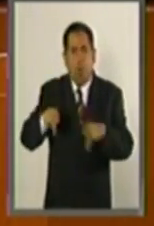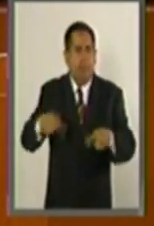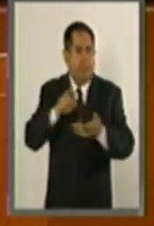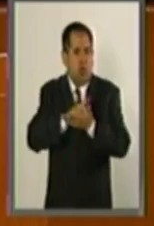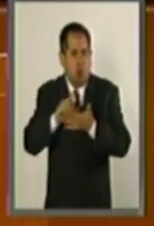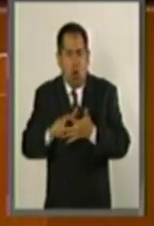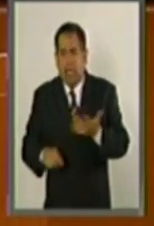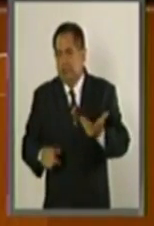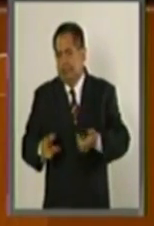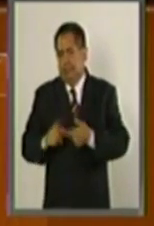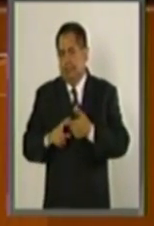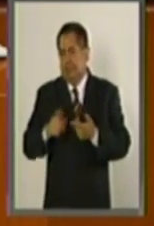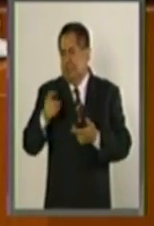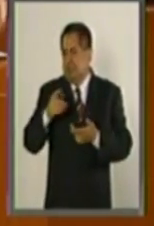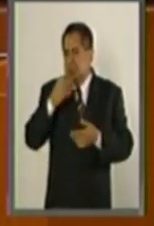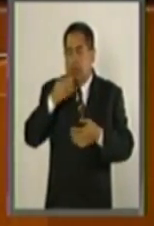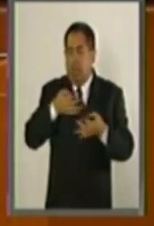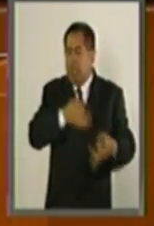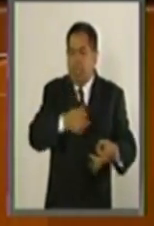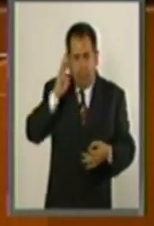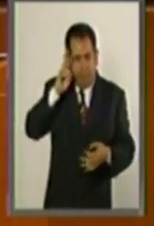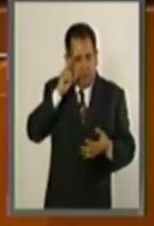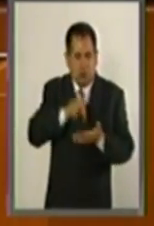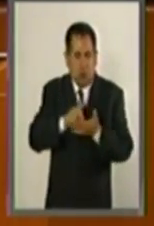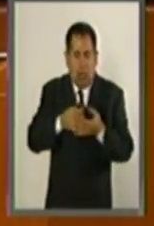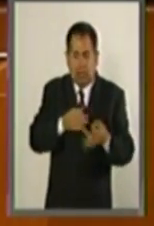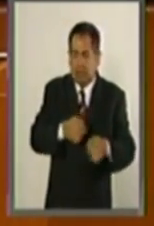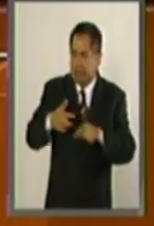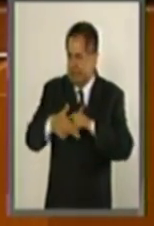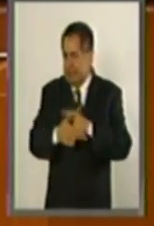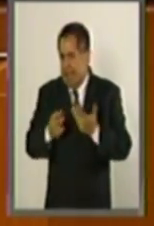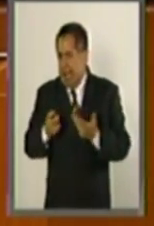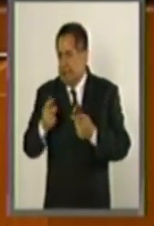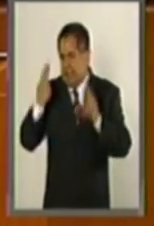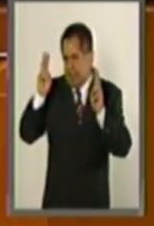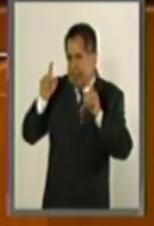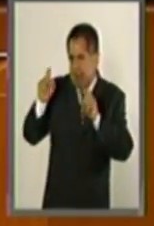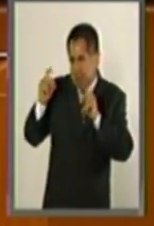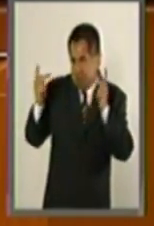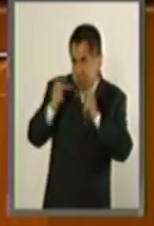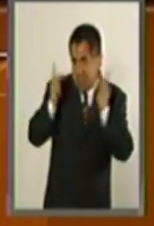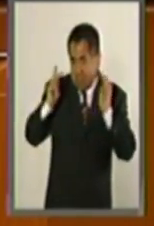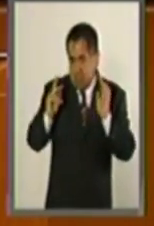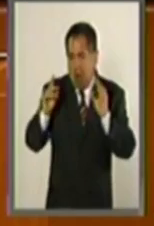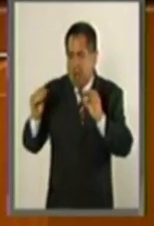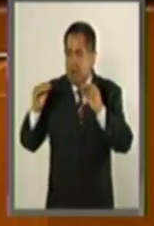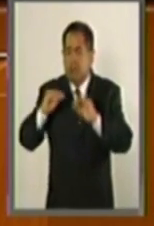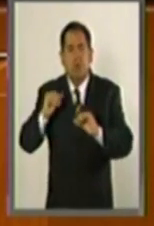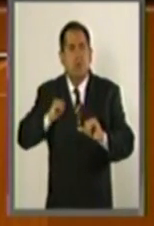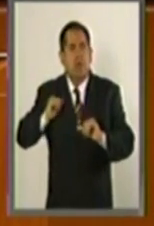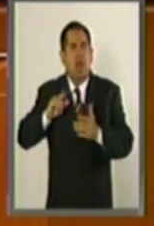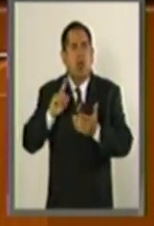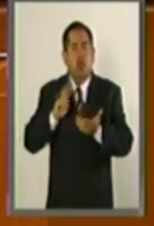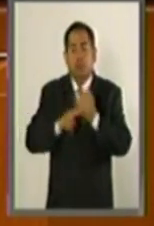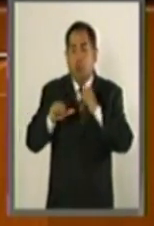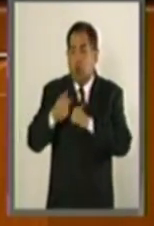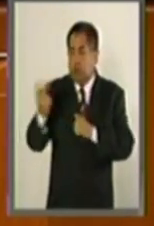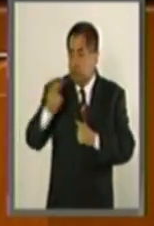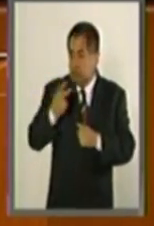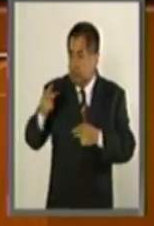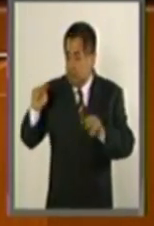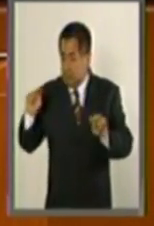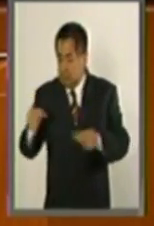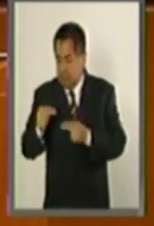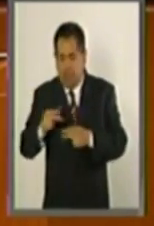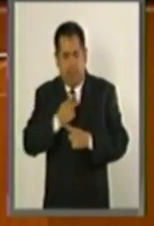la farmacodependencia y sus delitos conexos, mecanismos creados desde el año 2012 y coordinado por la